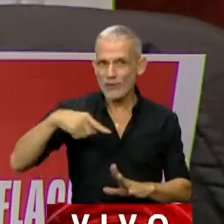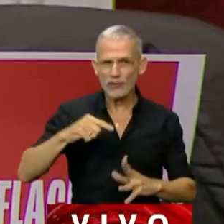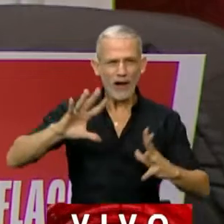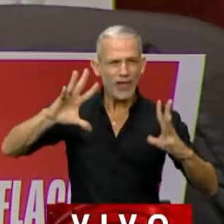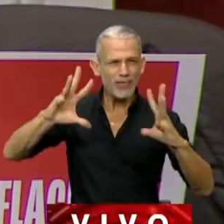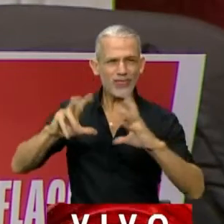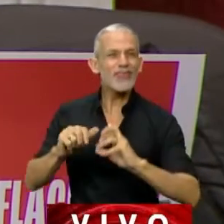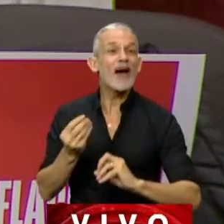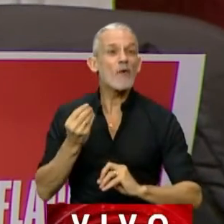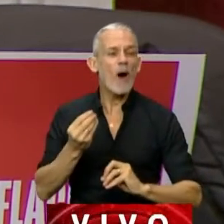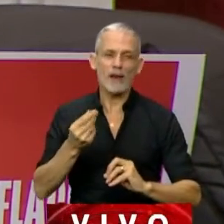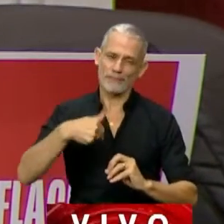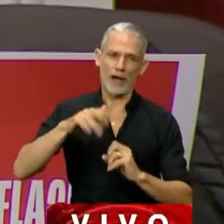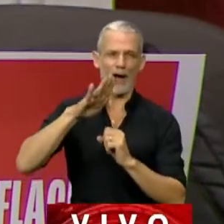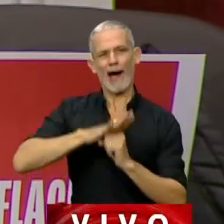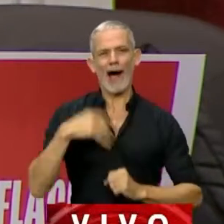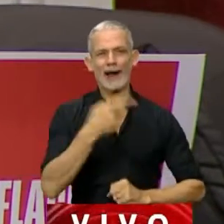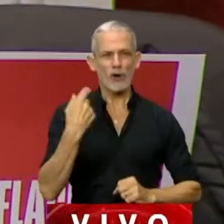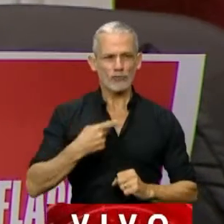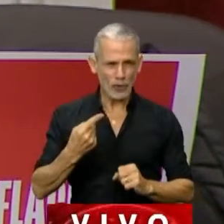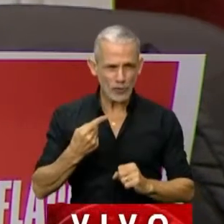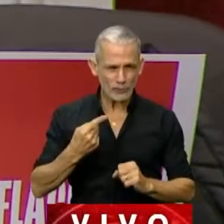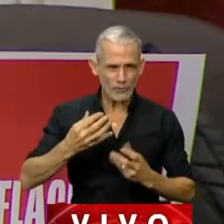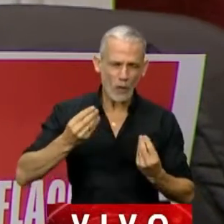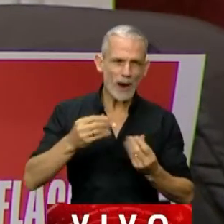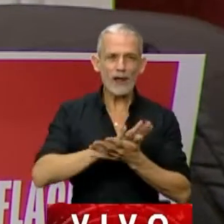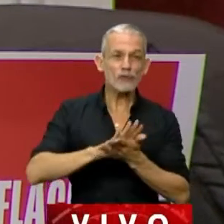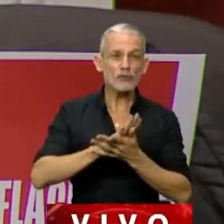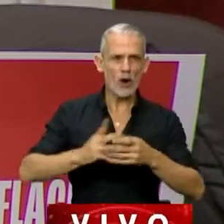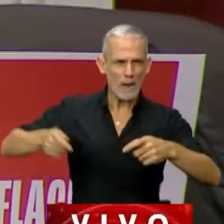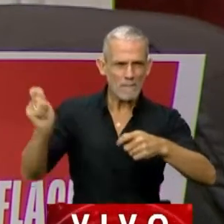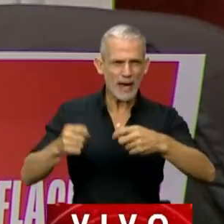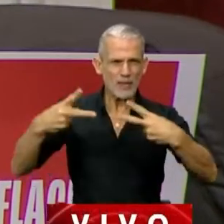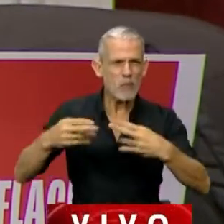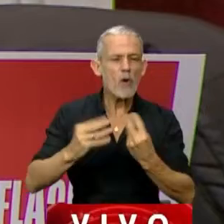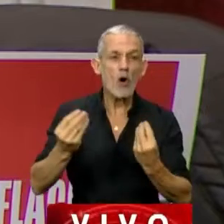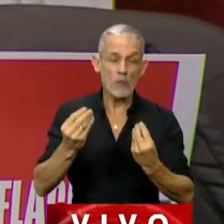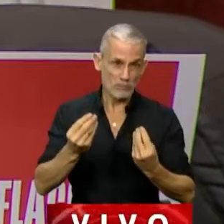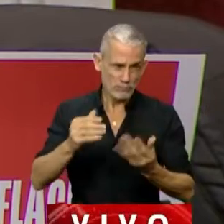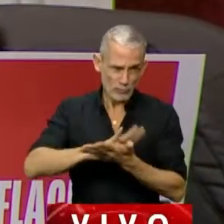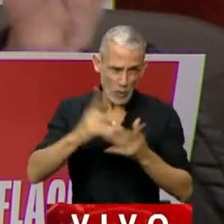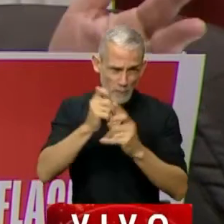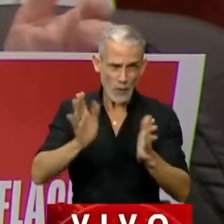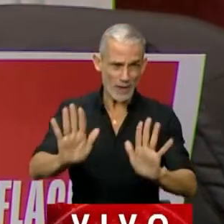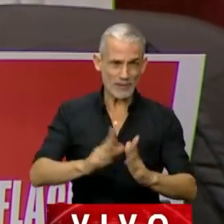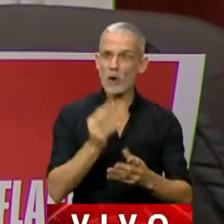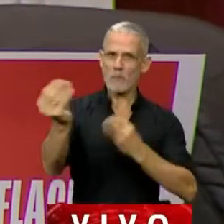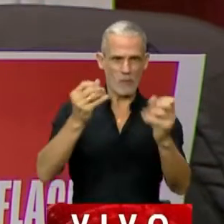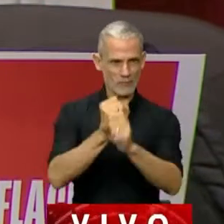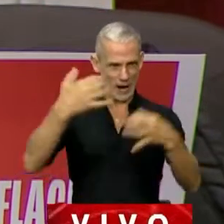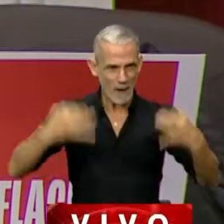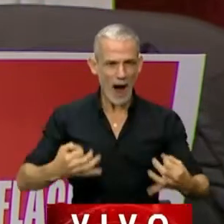de, digamos, resolver la cuestión piquetera es resolver las demandas, generar